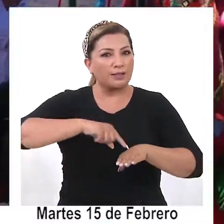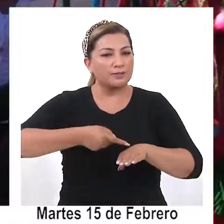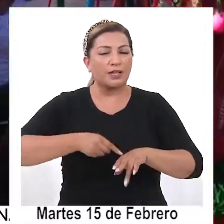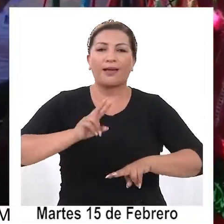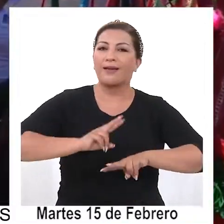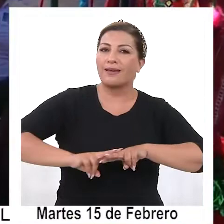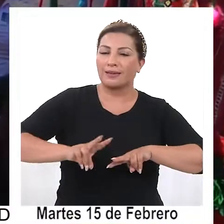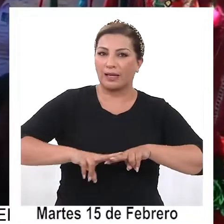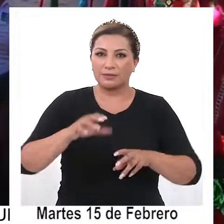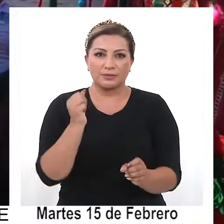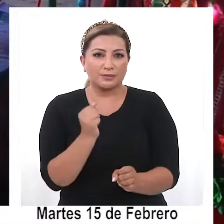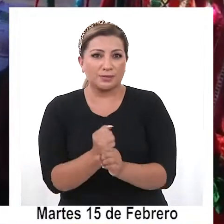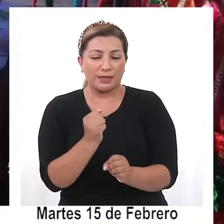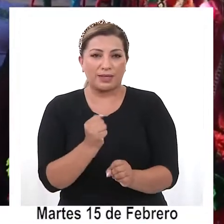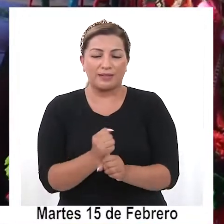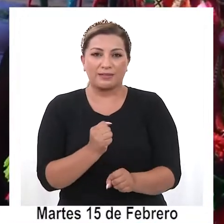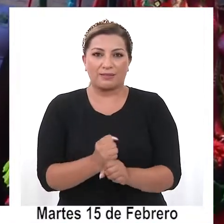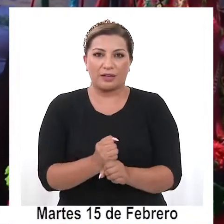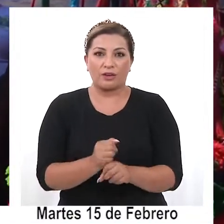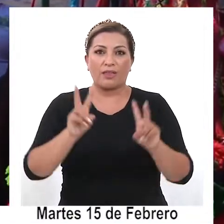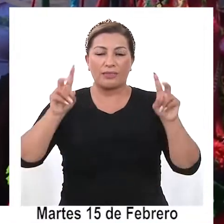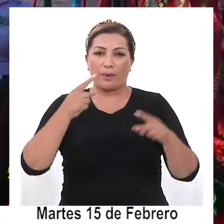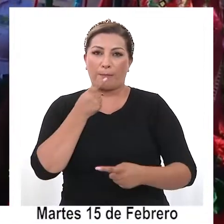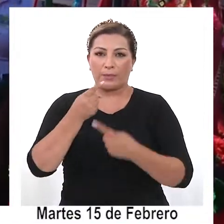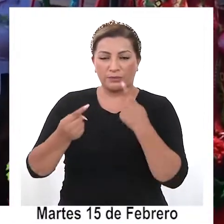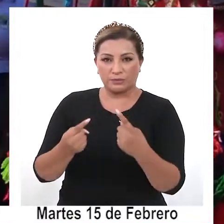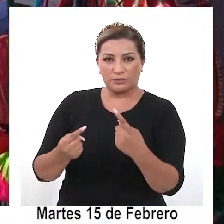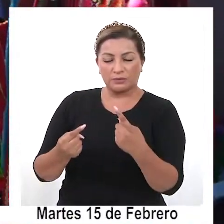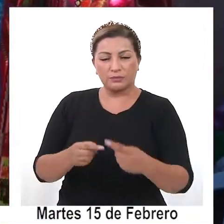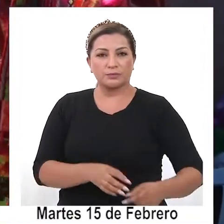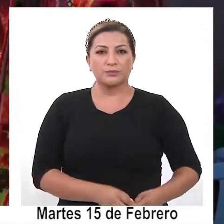ejecuten las tareas de este proceso.